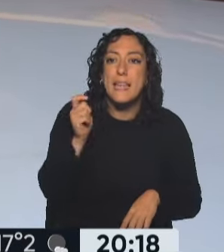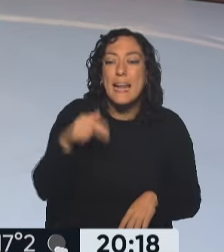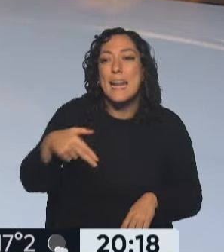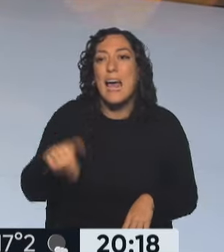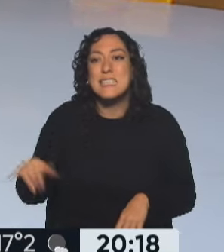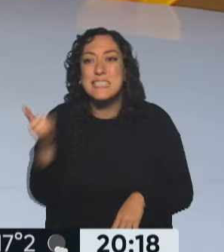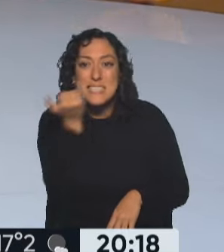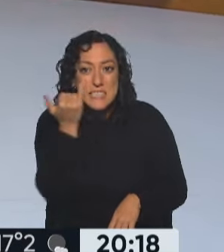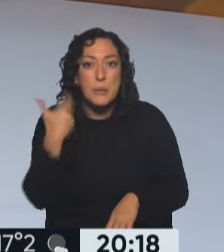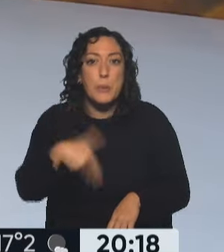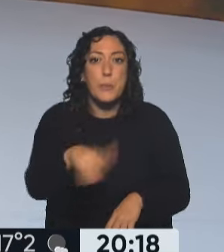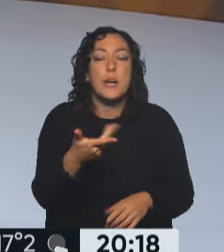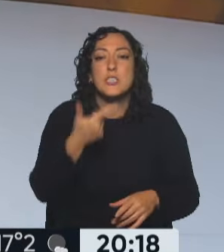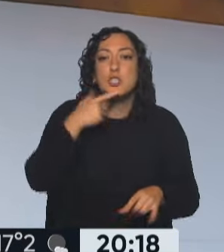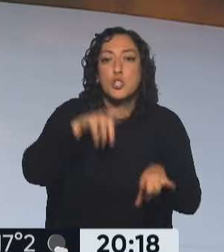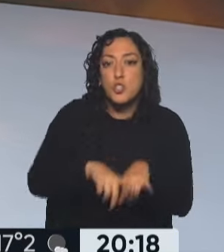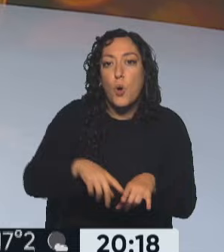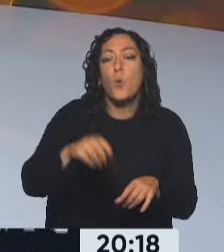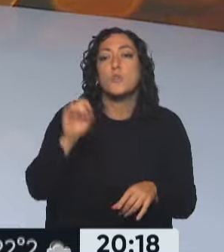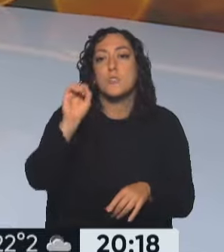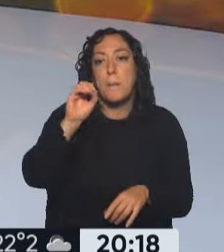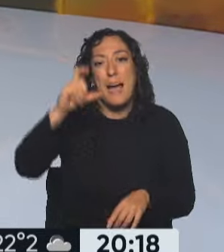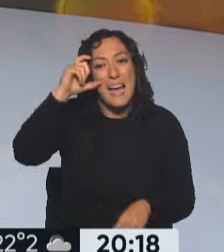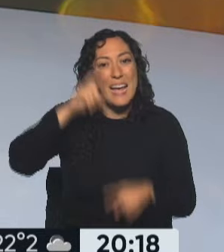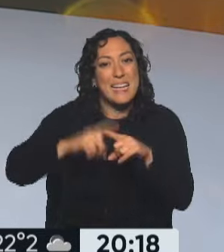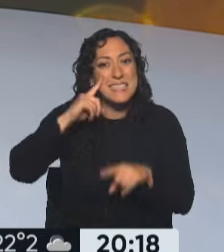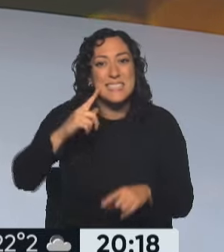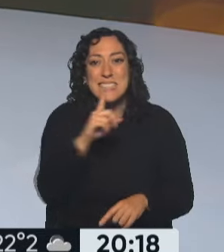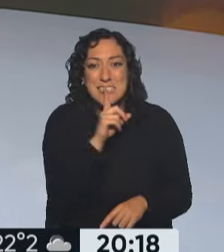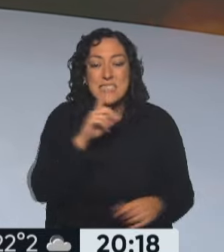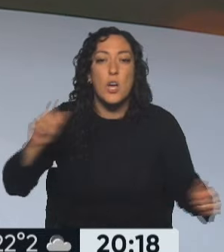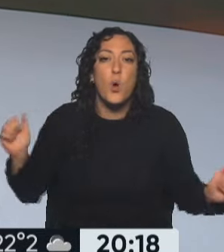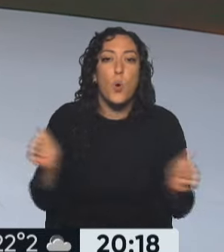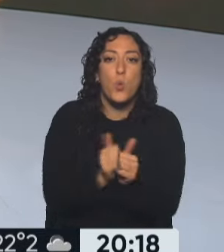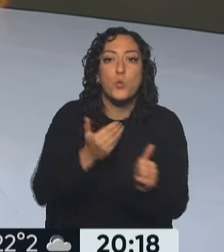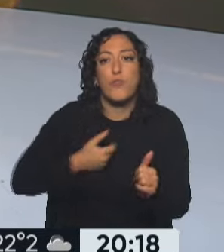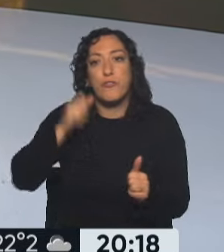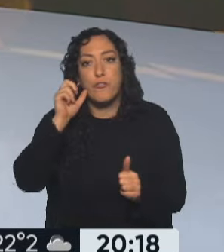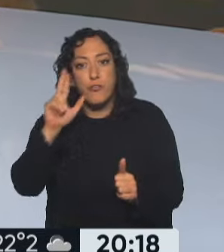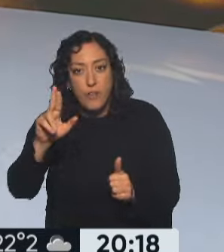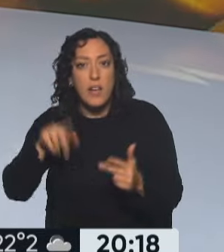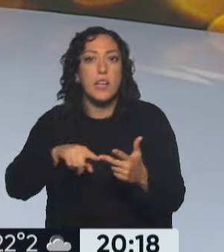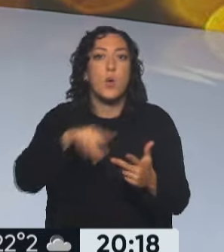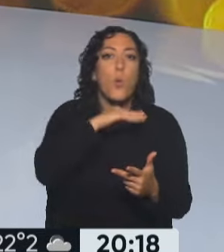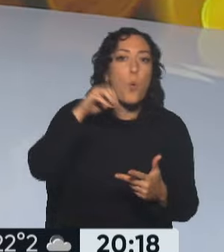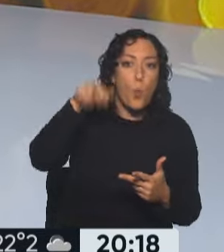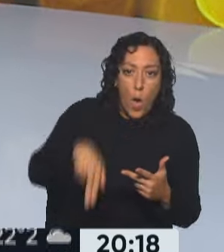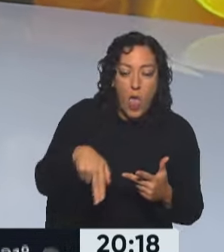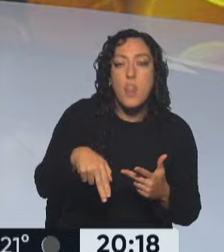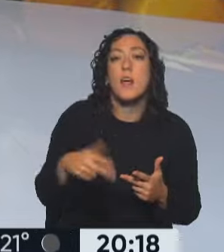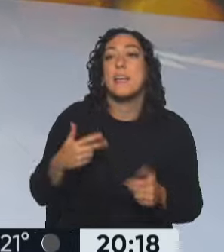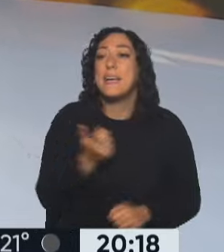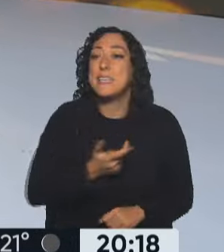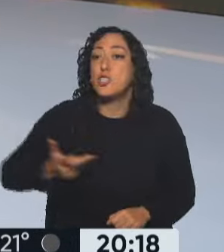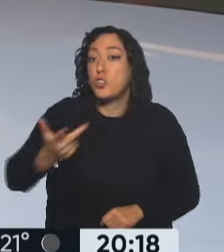Duplás se va a estar presentando con la obra Exit, pero va a estar muy bien acompañada de Fer Meletti y Juan Pablo Gereto. Sí, ellos